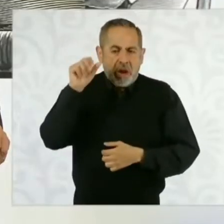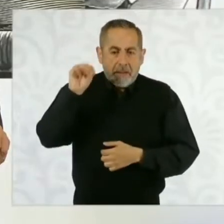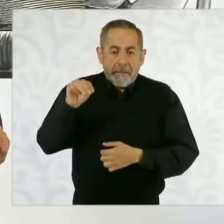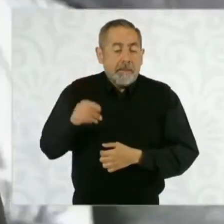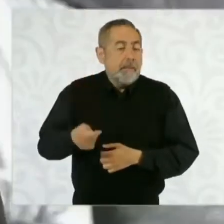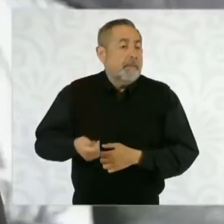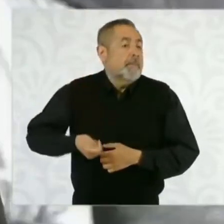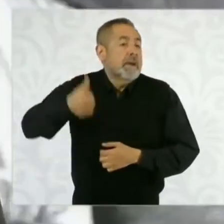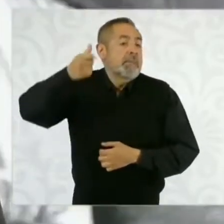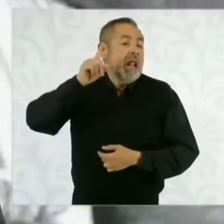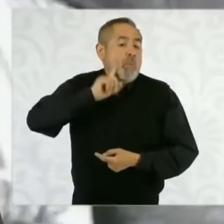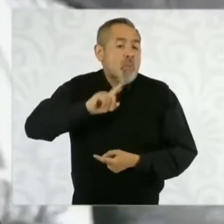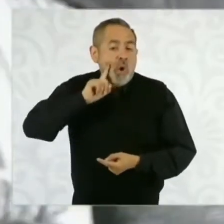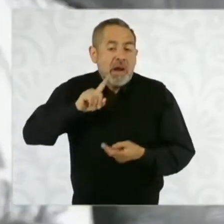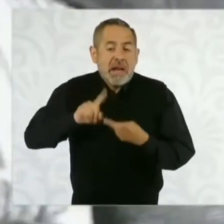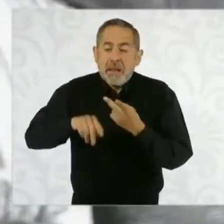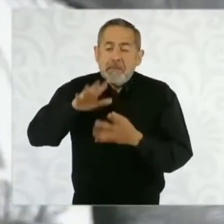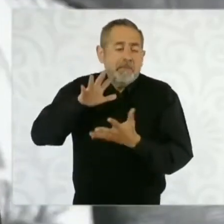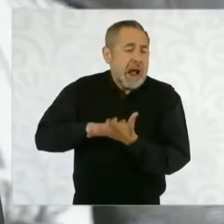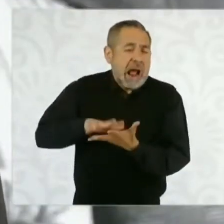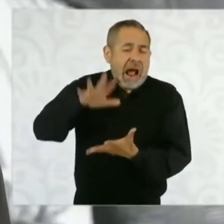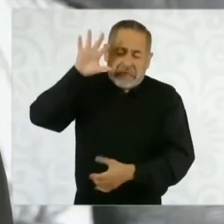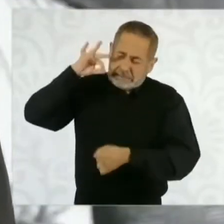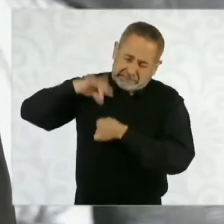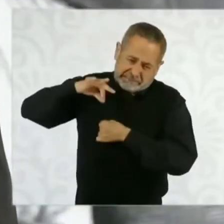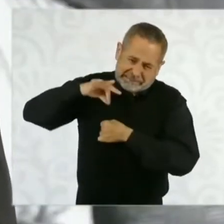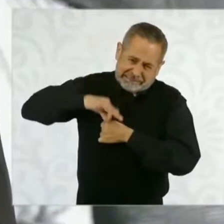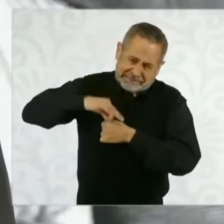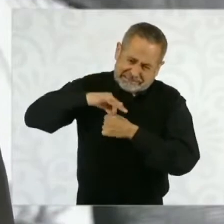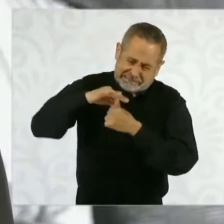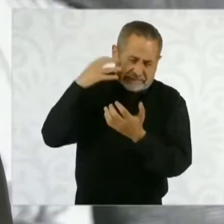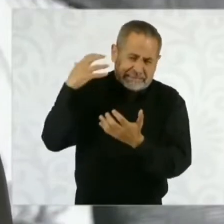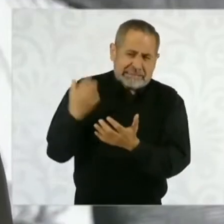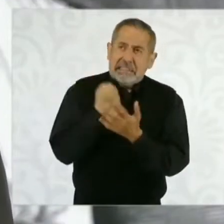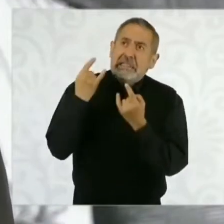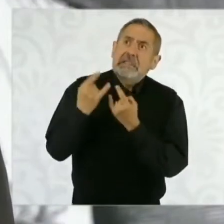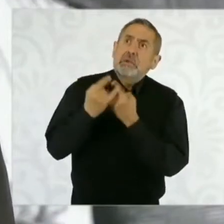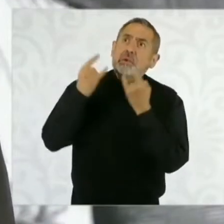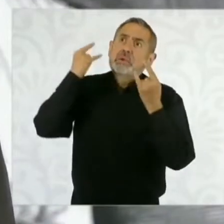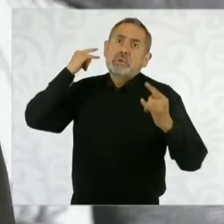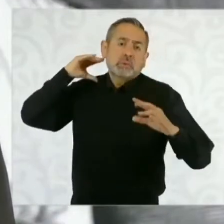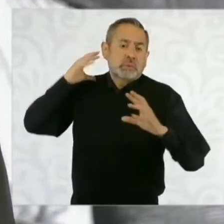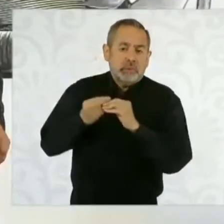mujer y la más votada de este país históricamente.